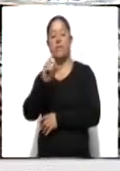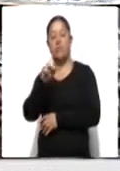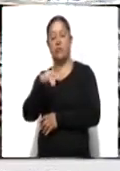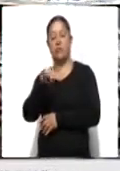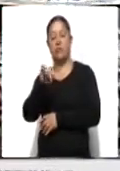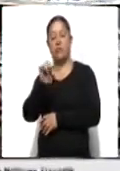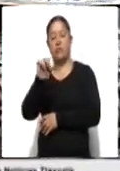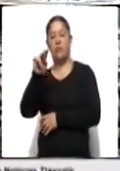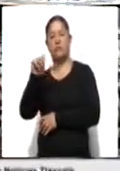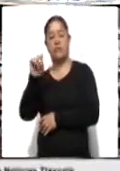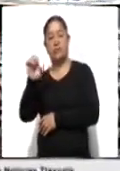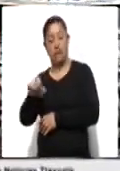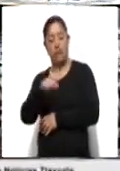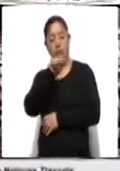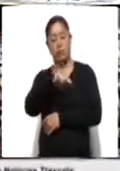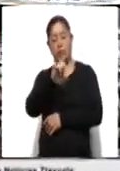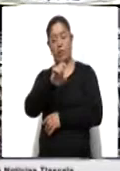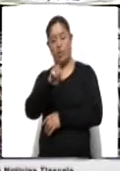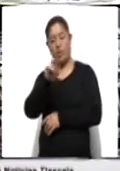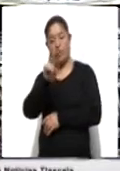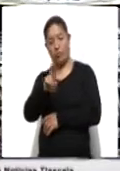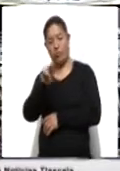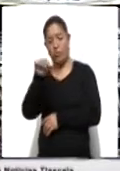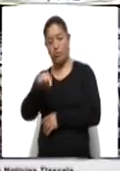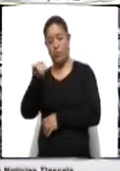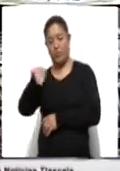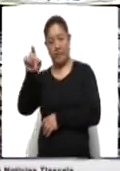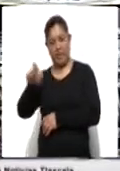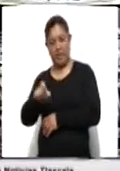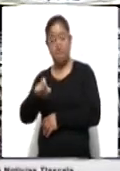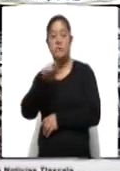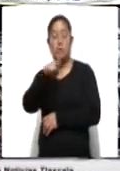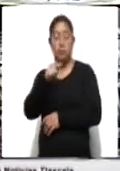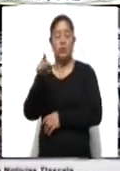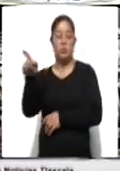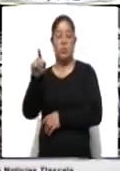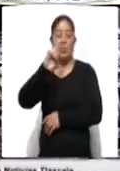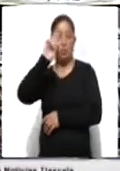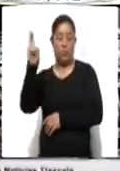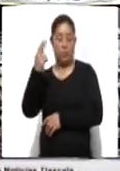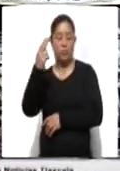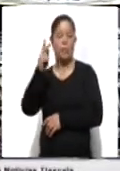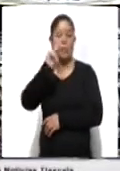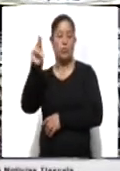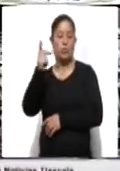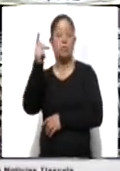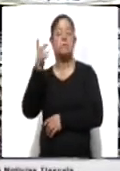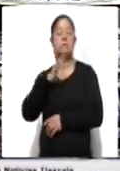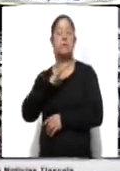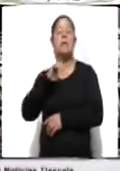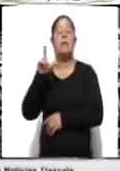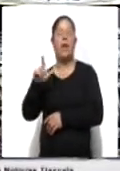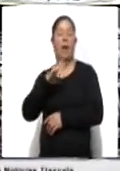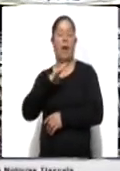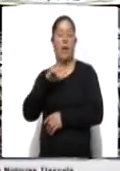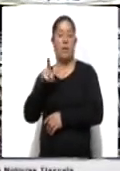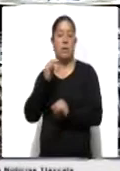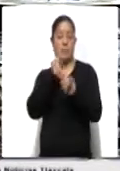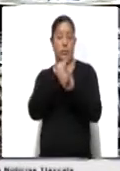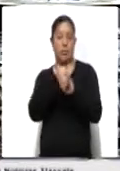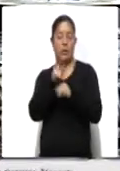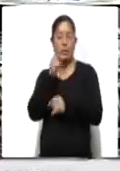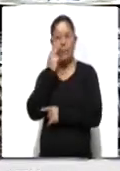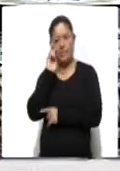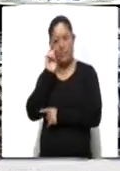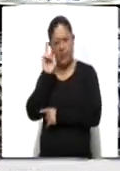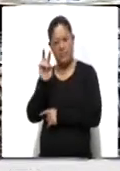www.uptlaxponiente.edu.mx, y pues también los invito a seguir todas las redes sociales de la Universidad Politécnica de Tlaxcala, Región Poniente.